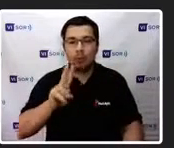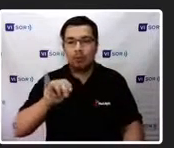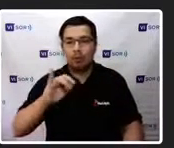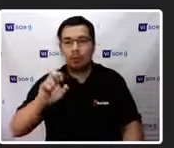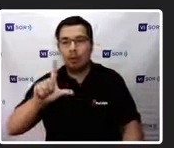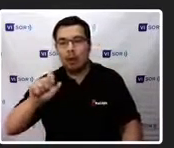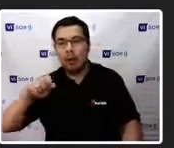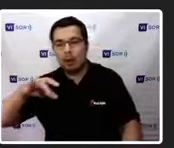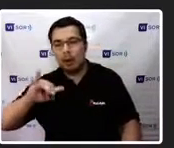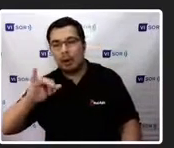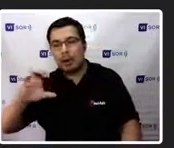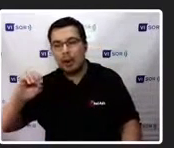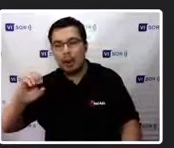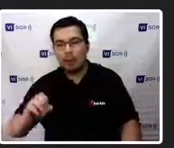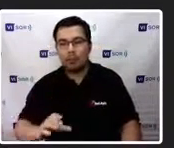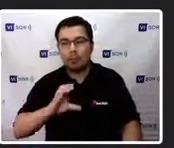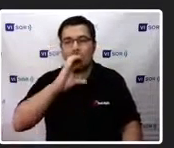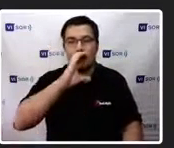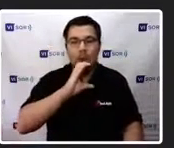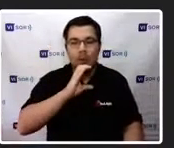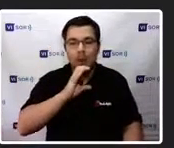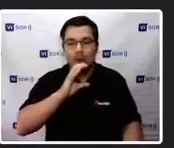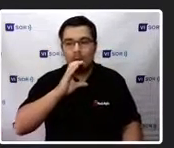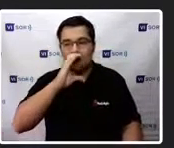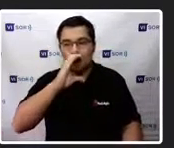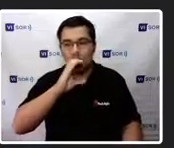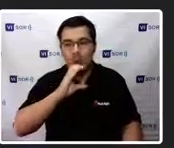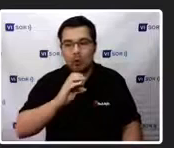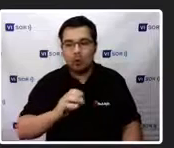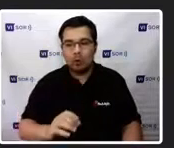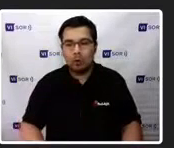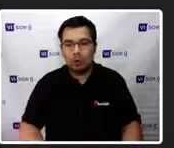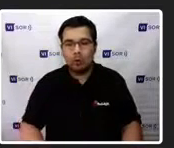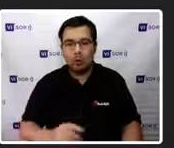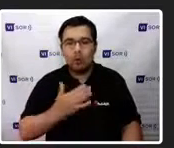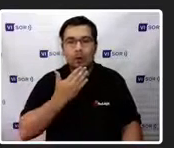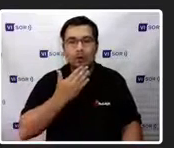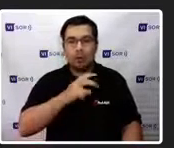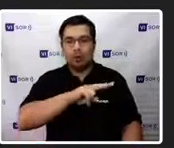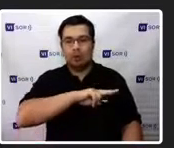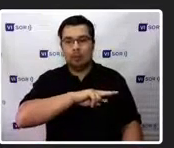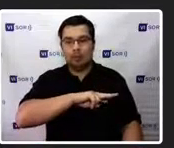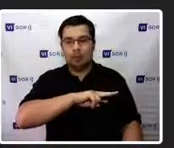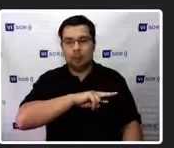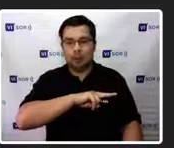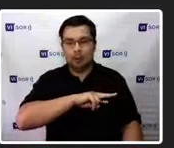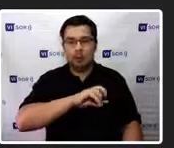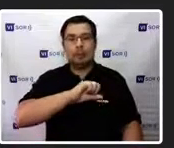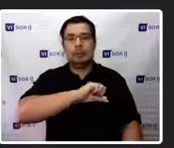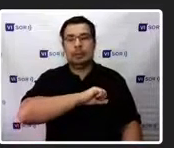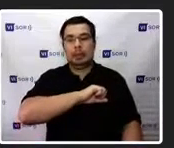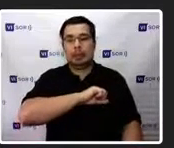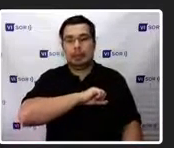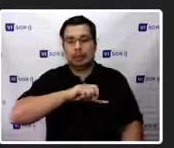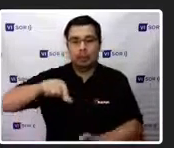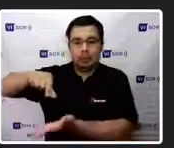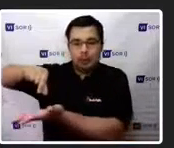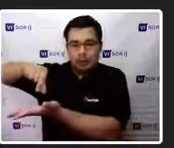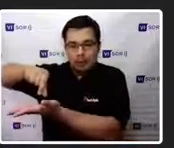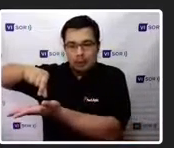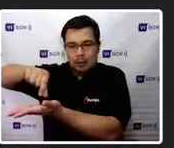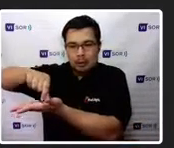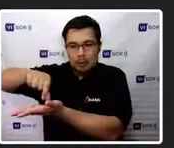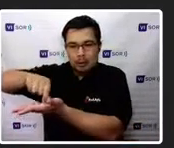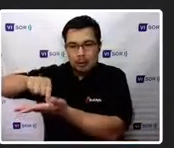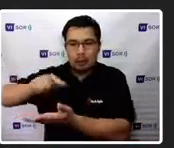estamos en Valparaíso y estamos también en Santiago, tanto en San Bernardo como en Padre Alonso Valle, aquí en el centro, como también